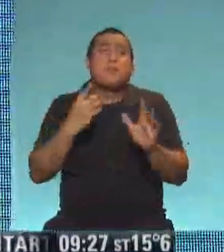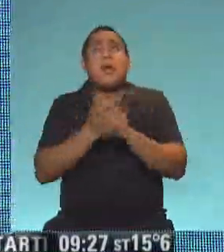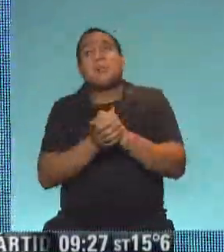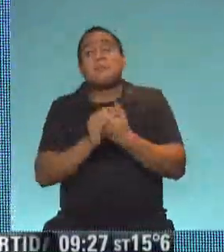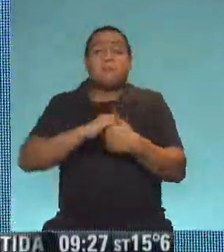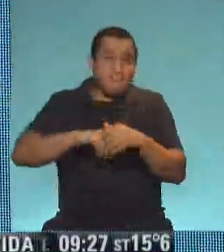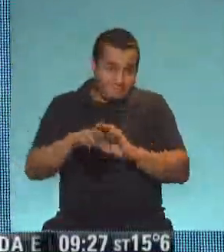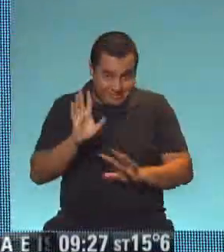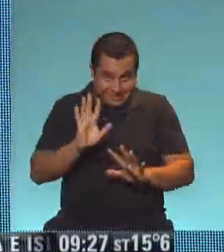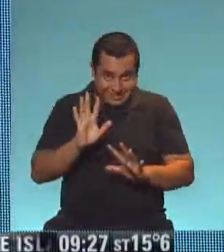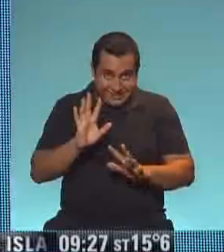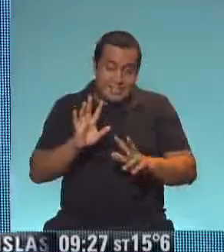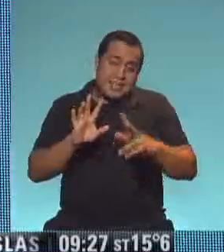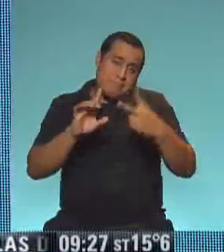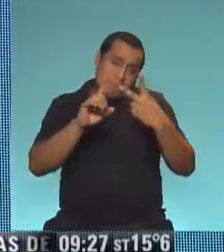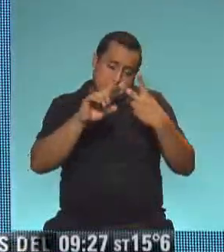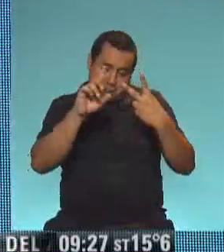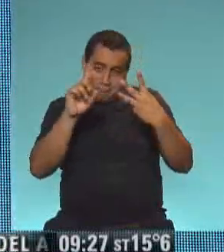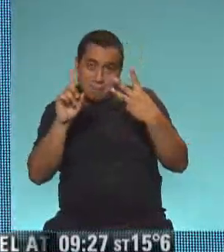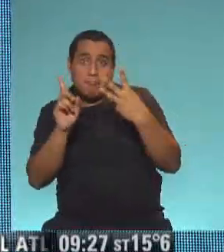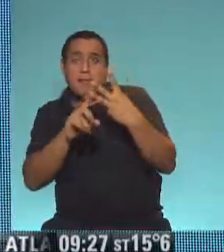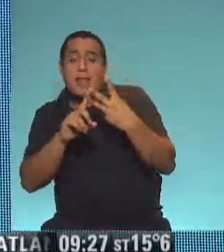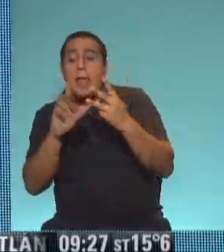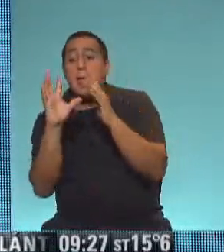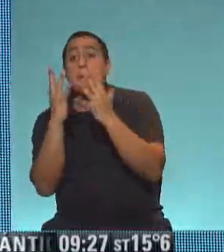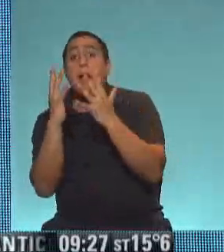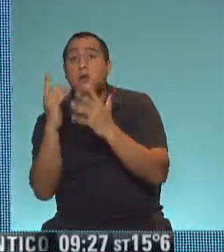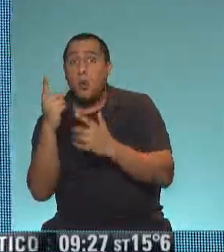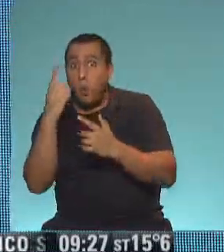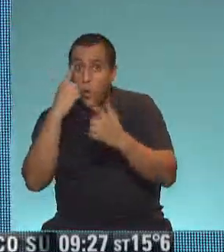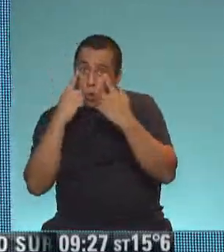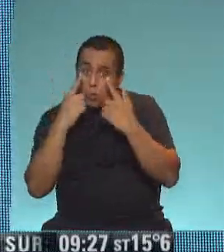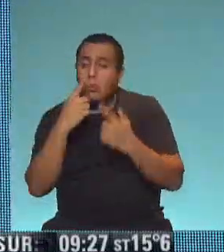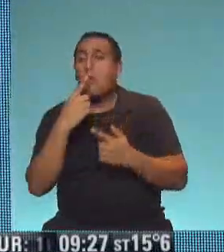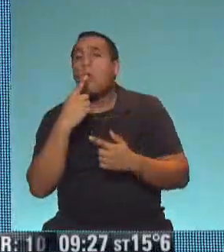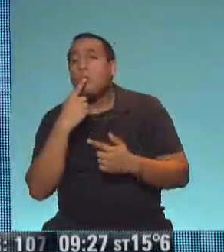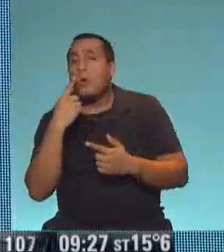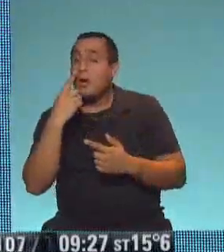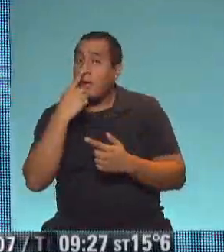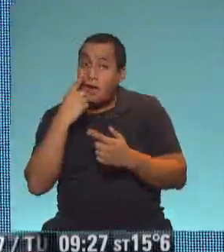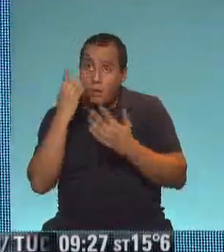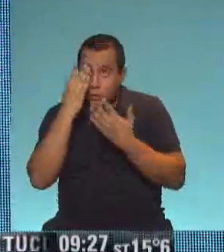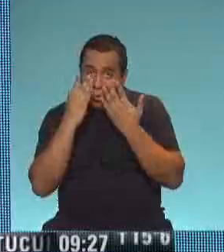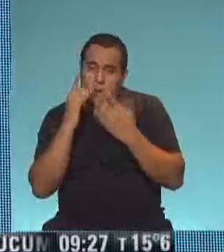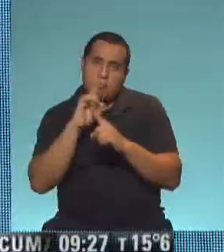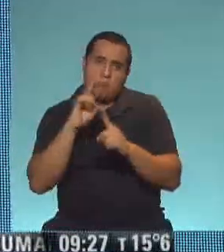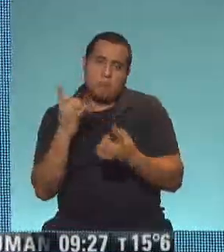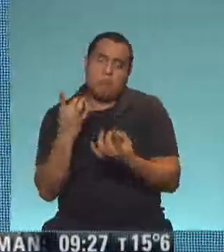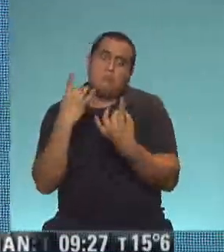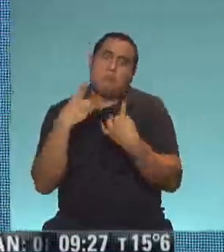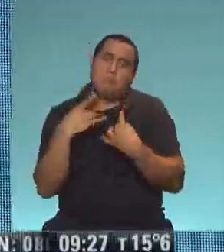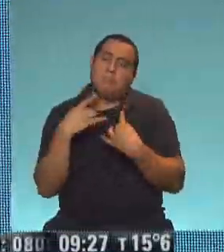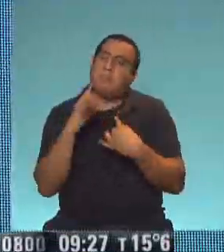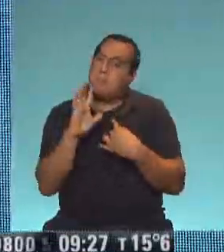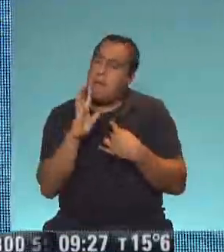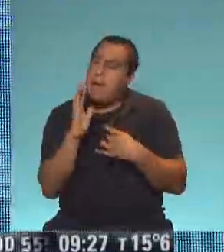canción mexicana, hay que tener mucho cuidado de no llevarte las manitas ni a los ojos, ni a la boca, ni a la nariz, porque te puedes contagiar. Y algo